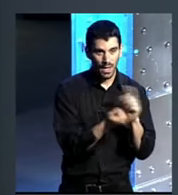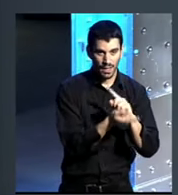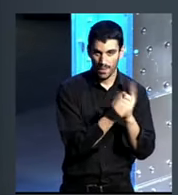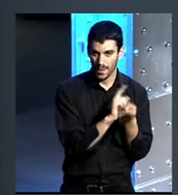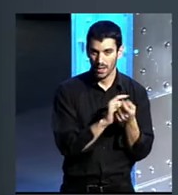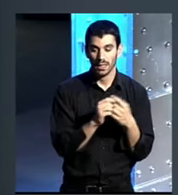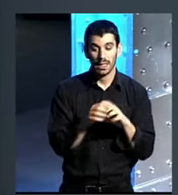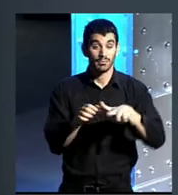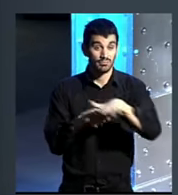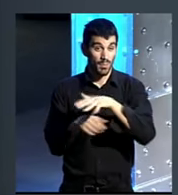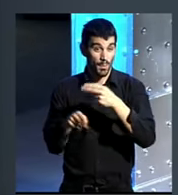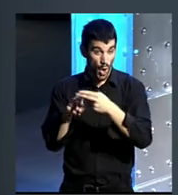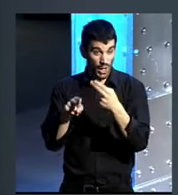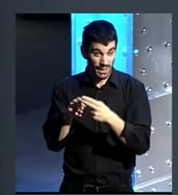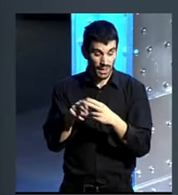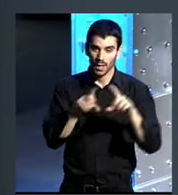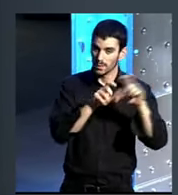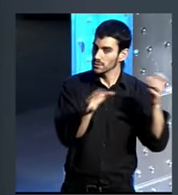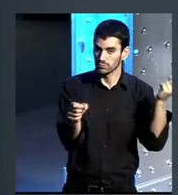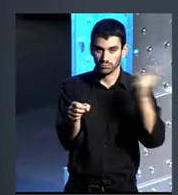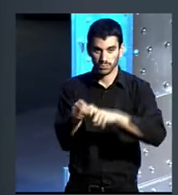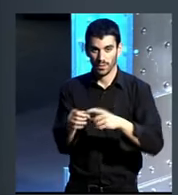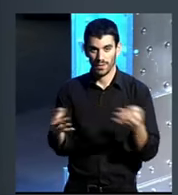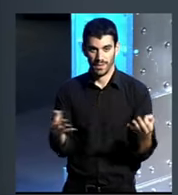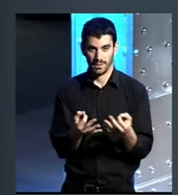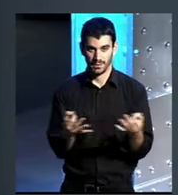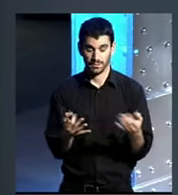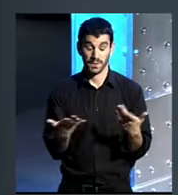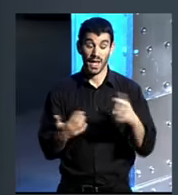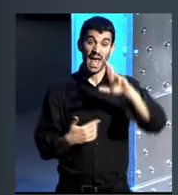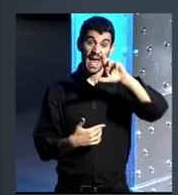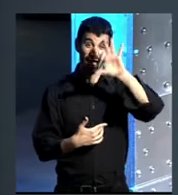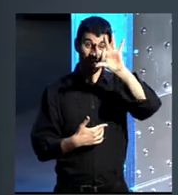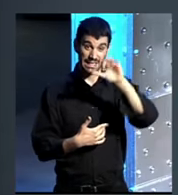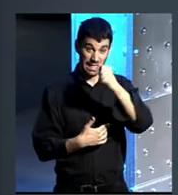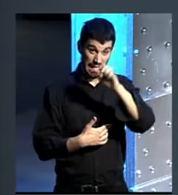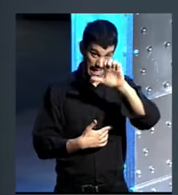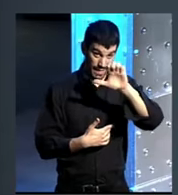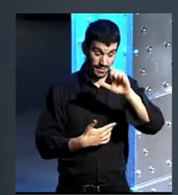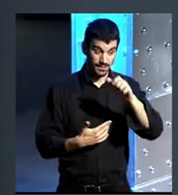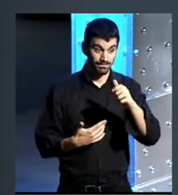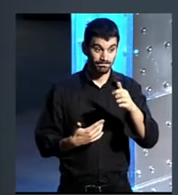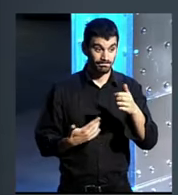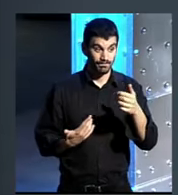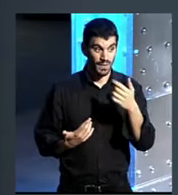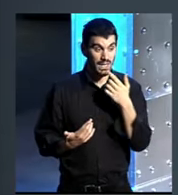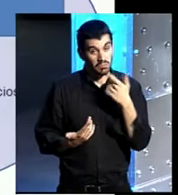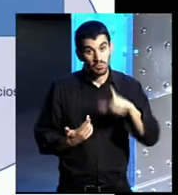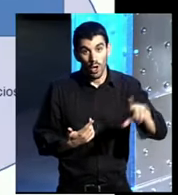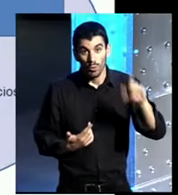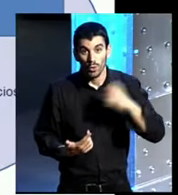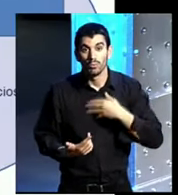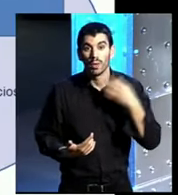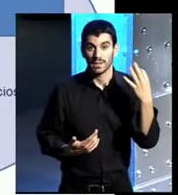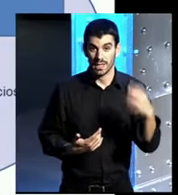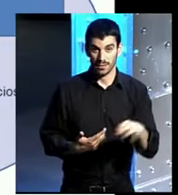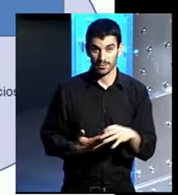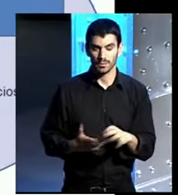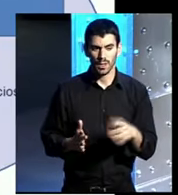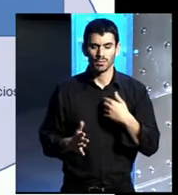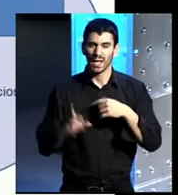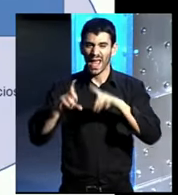RSE es una opción y ya nadie tiene más poder que las grandes empresas globalizadas. Por